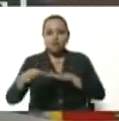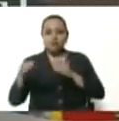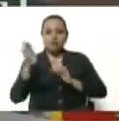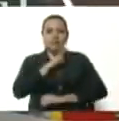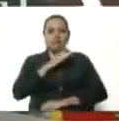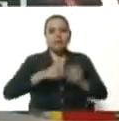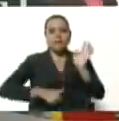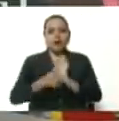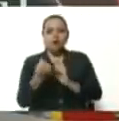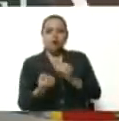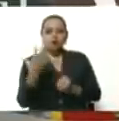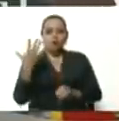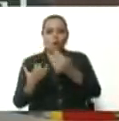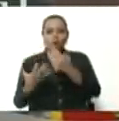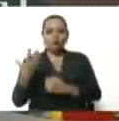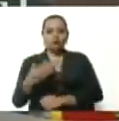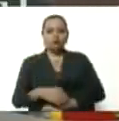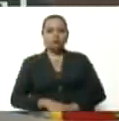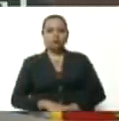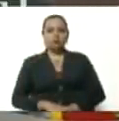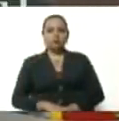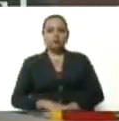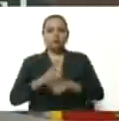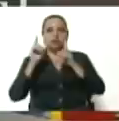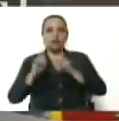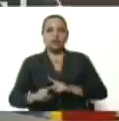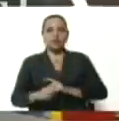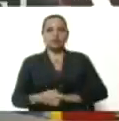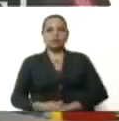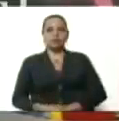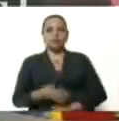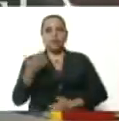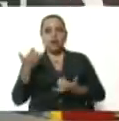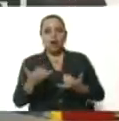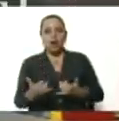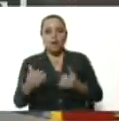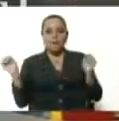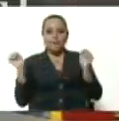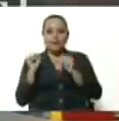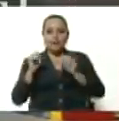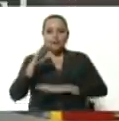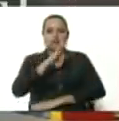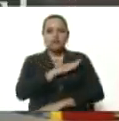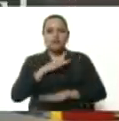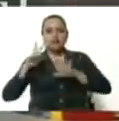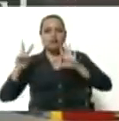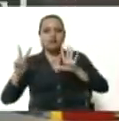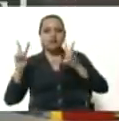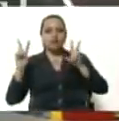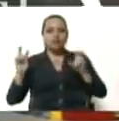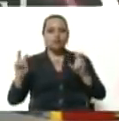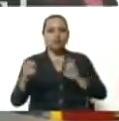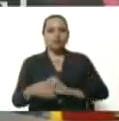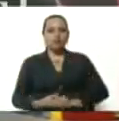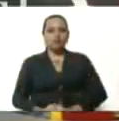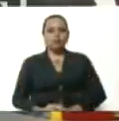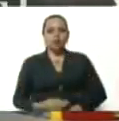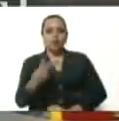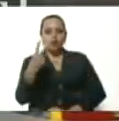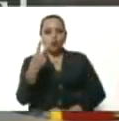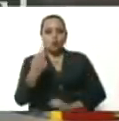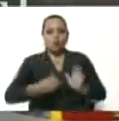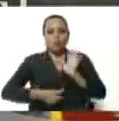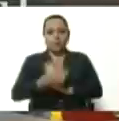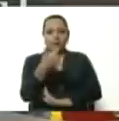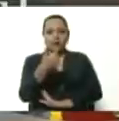ya determinados. Luego, presidente, nos vamos al estado Mérida, que tiene 7 nuevos casos, 2 de